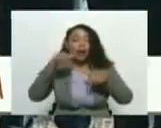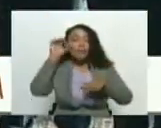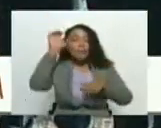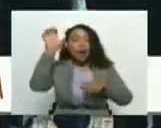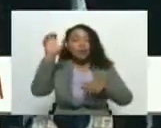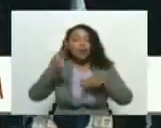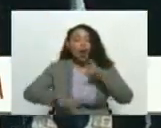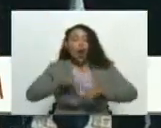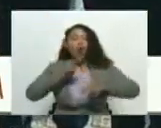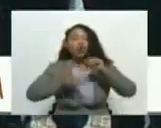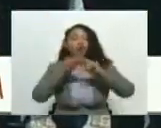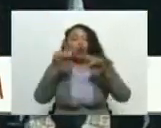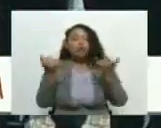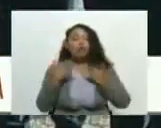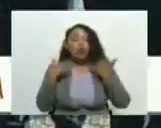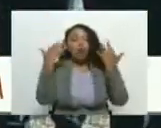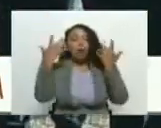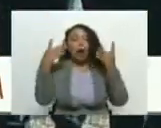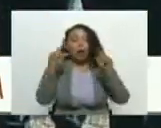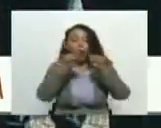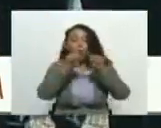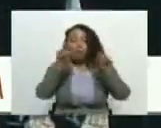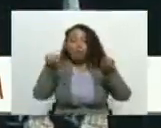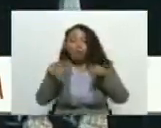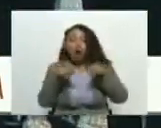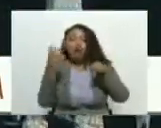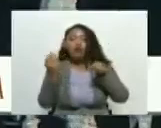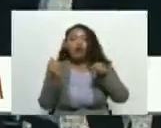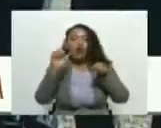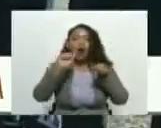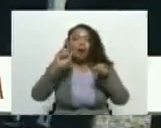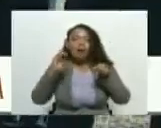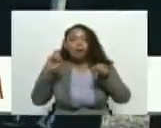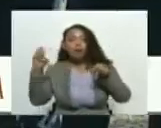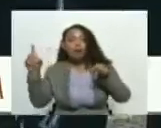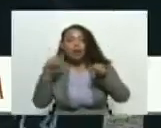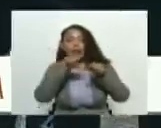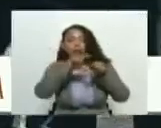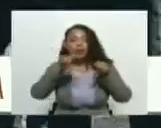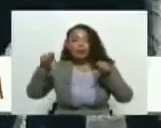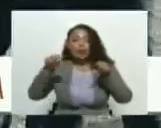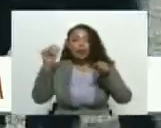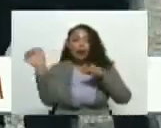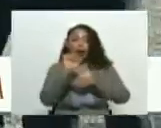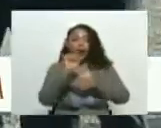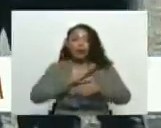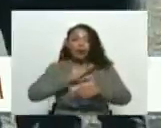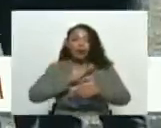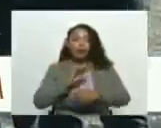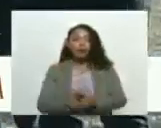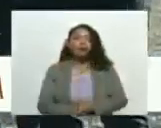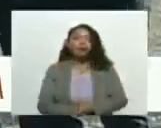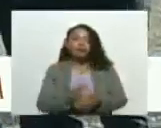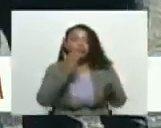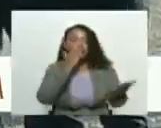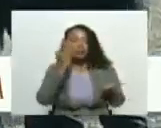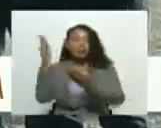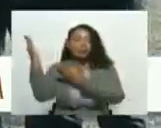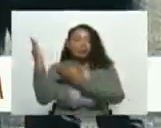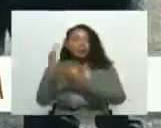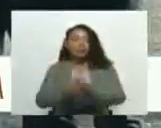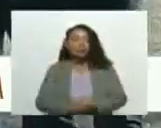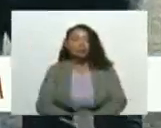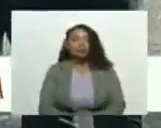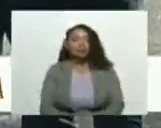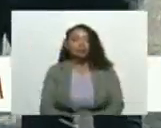para Venezuela, la nueva Venezuela, la Venezuela soberana e independiente que garantiza su propio desarrollo. Adelante,